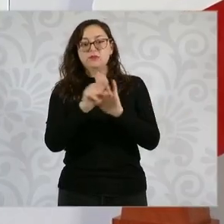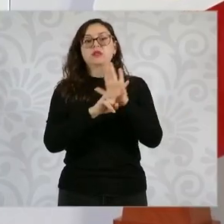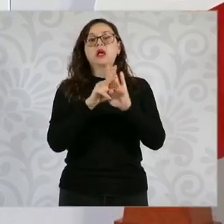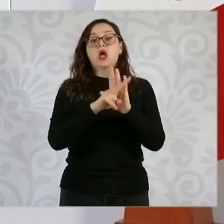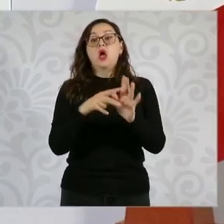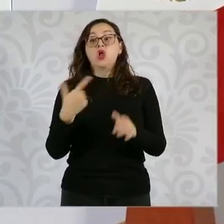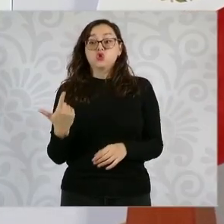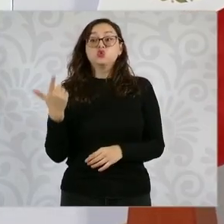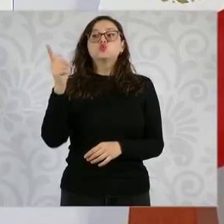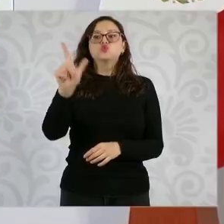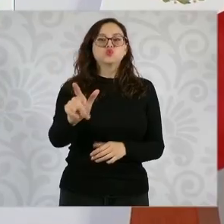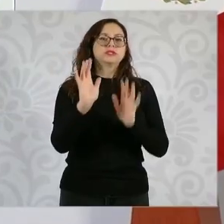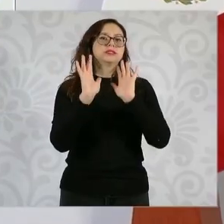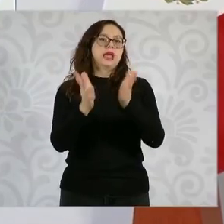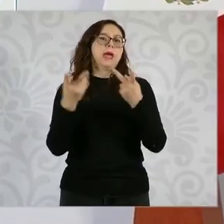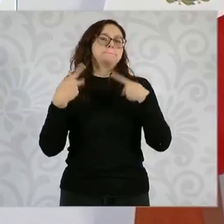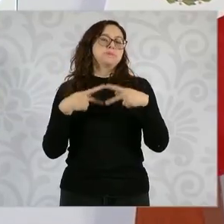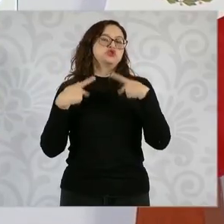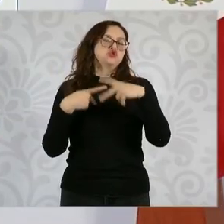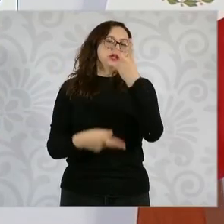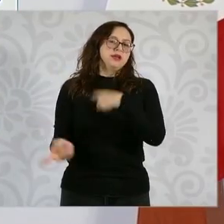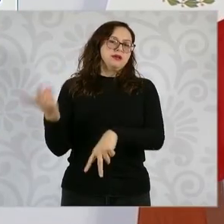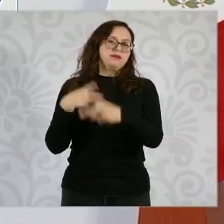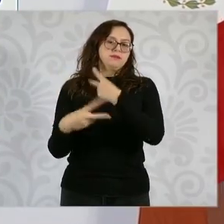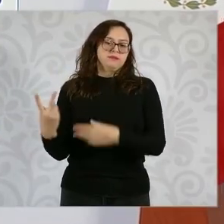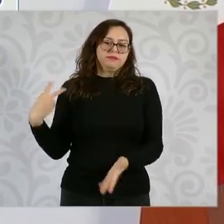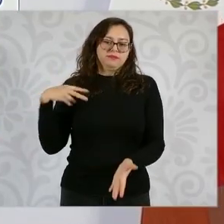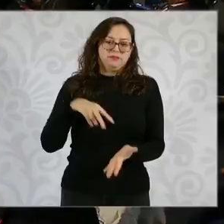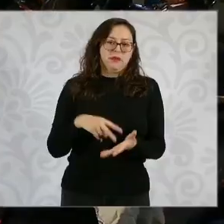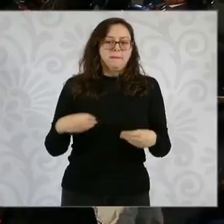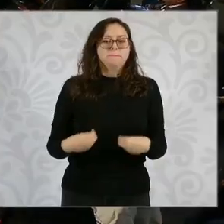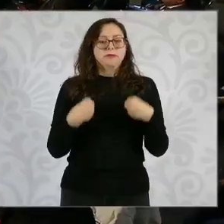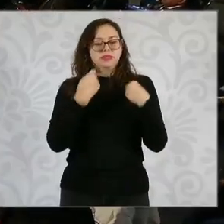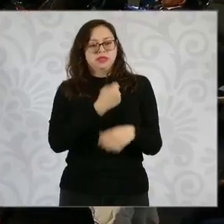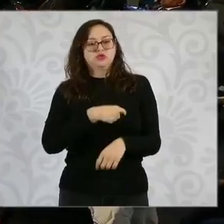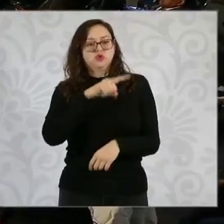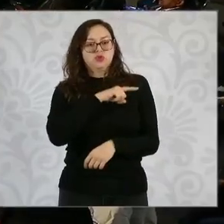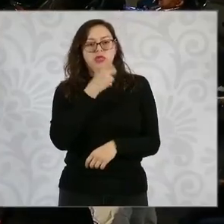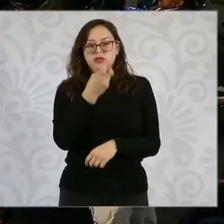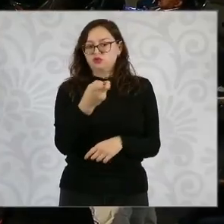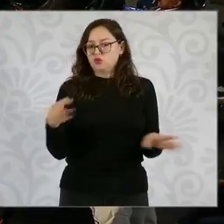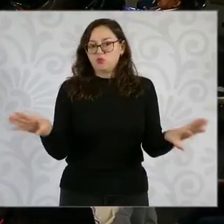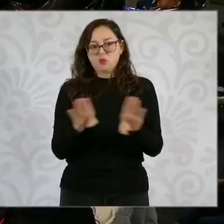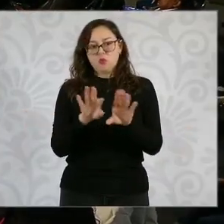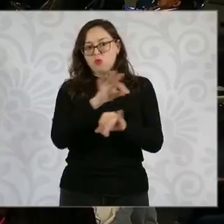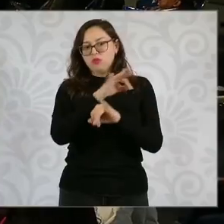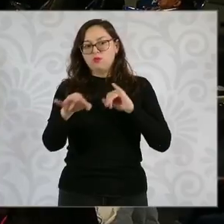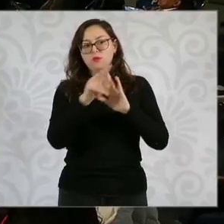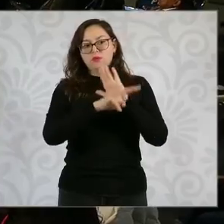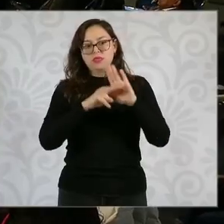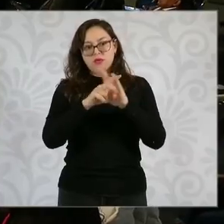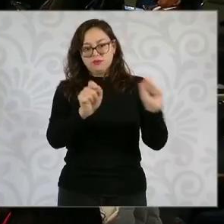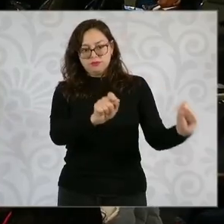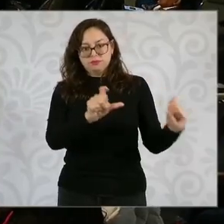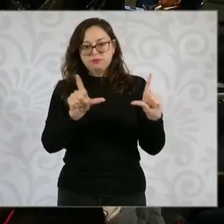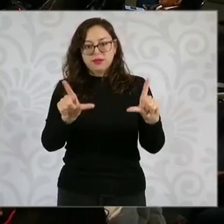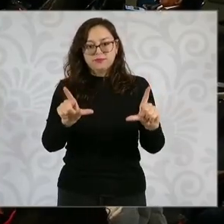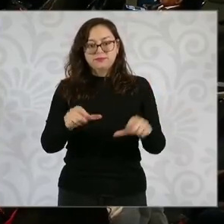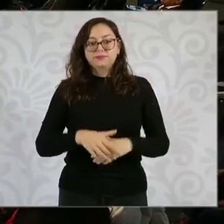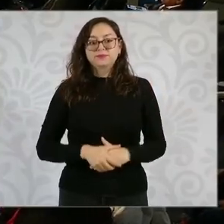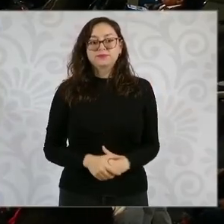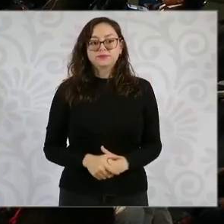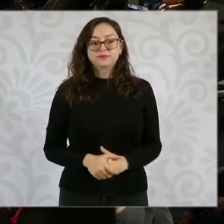una persona a poder platicar sobre vida saludable. Cerramos entonces la mañanera con eso.